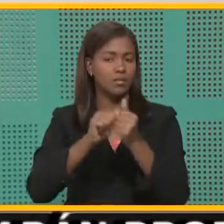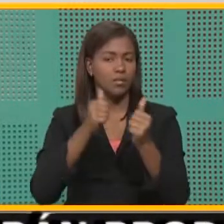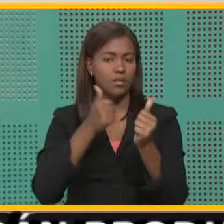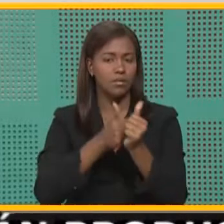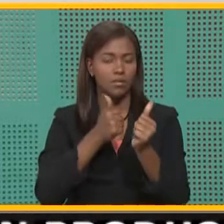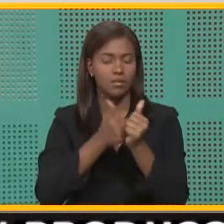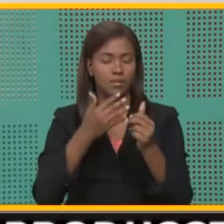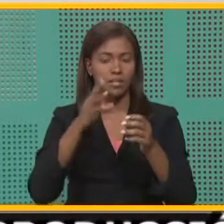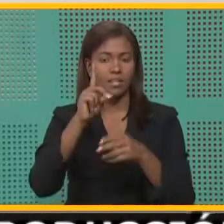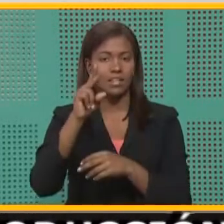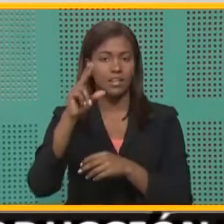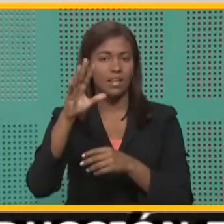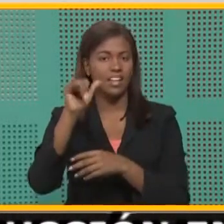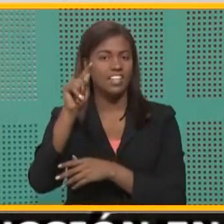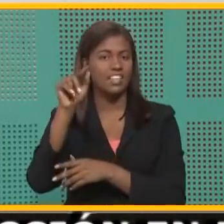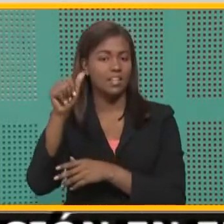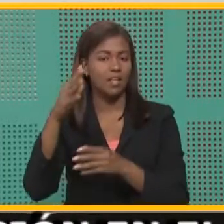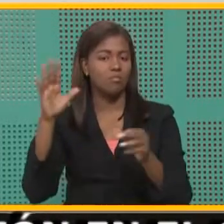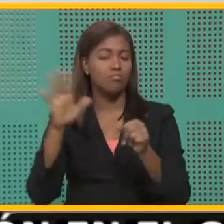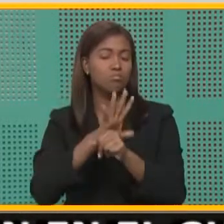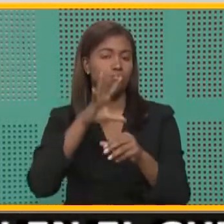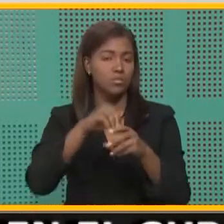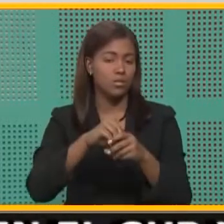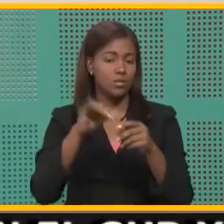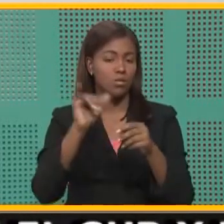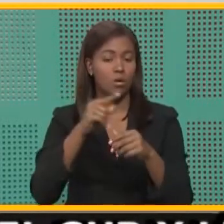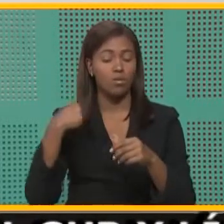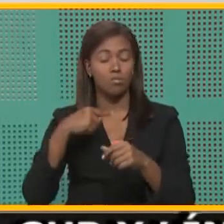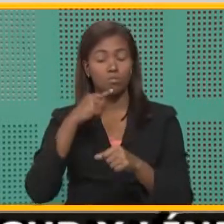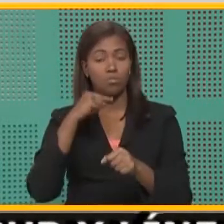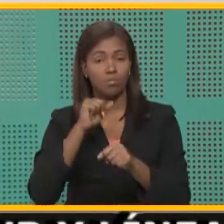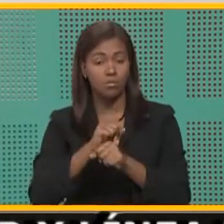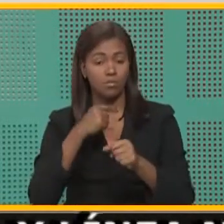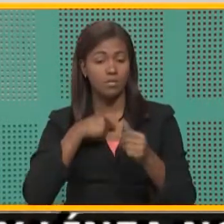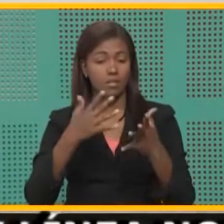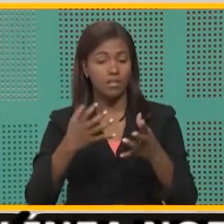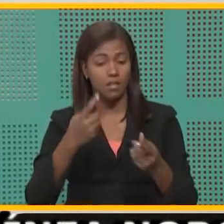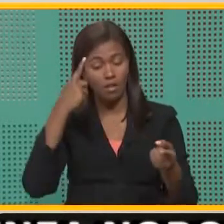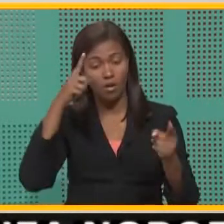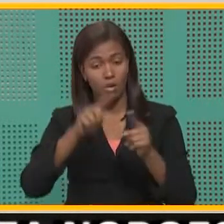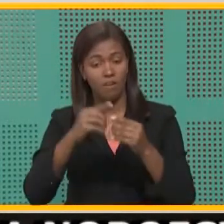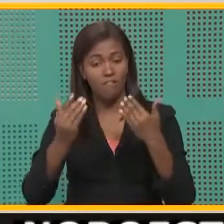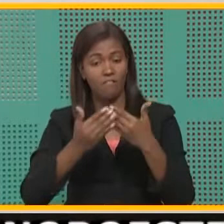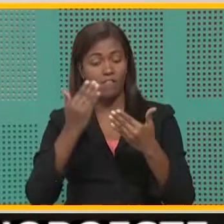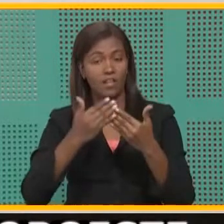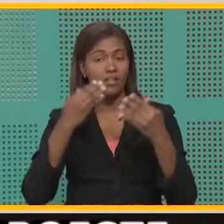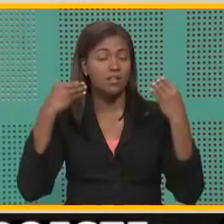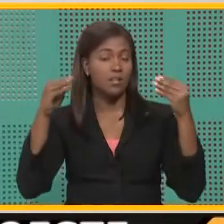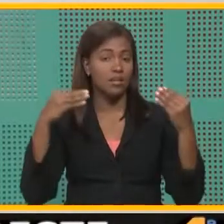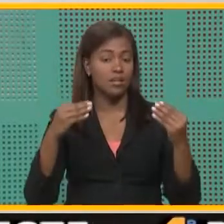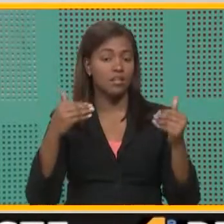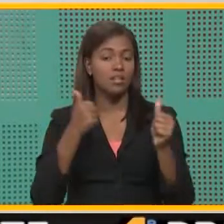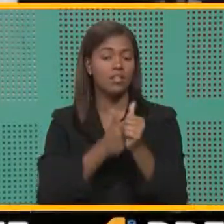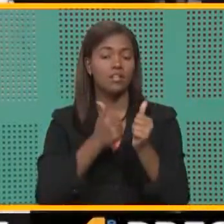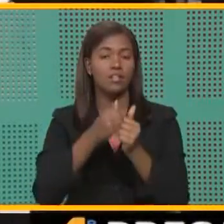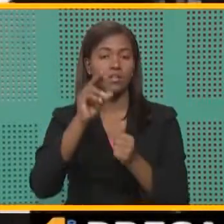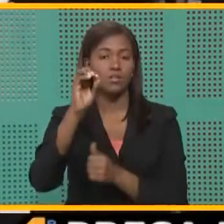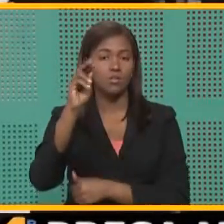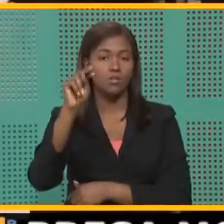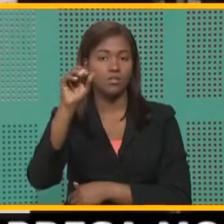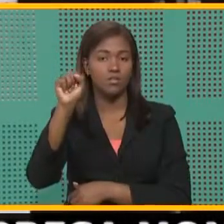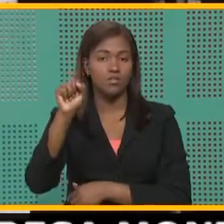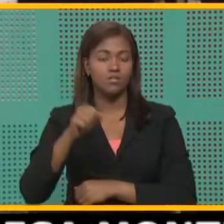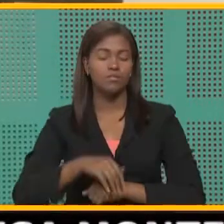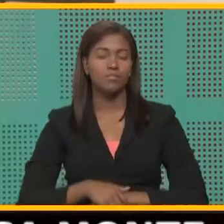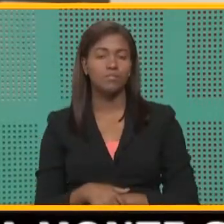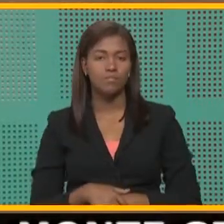casi totalmente implementado, así como con nuestros compromisos en virtud del acuerdo de facilitación comercial de la OMC.